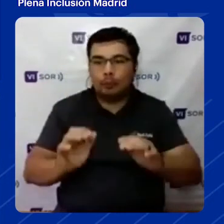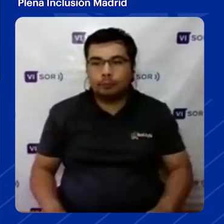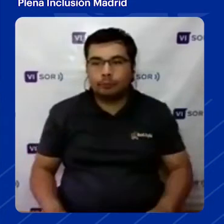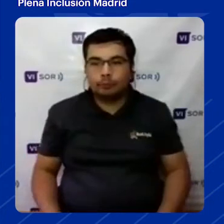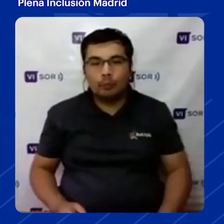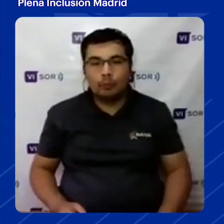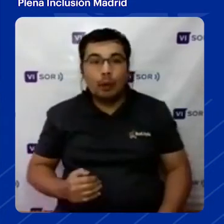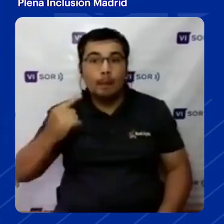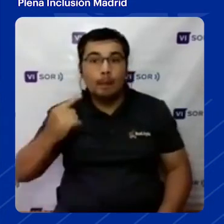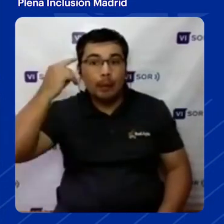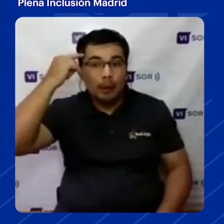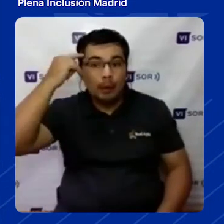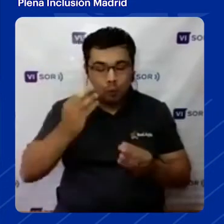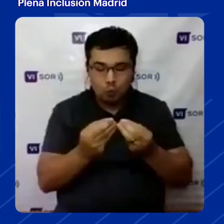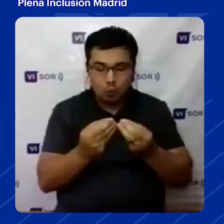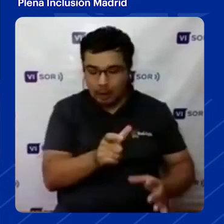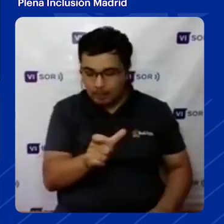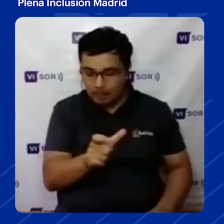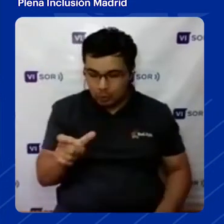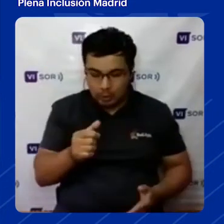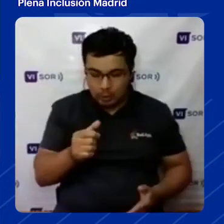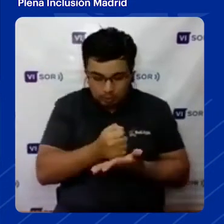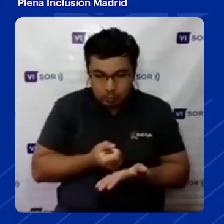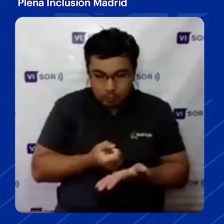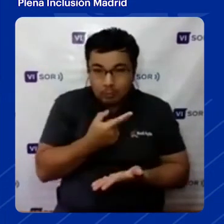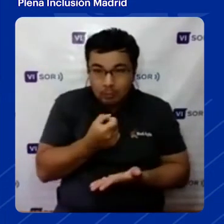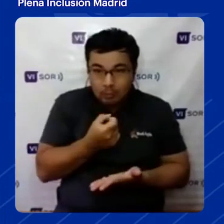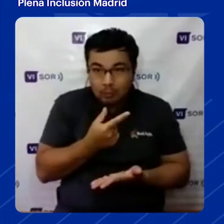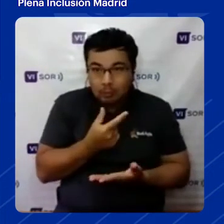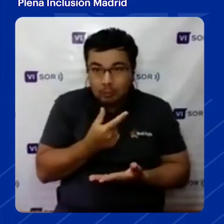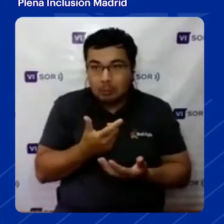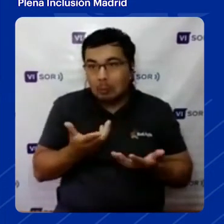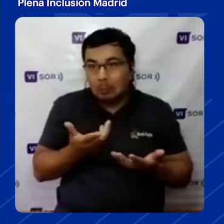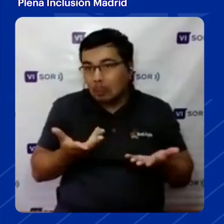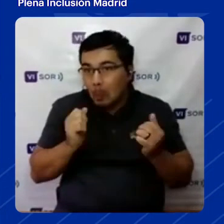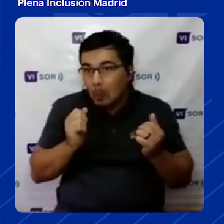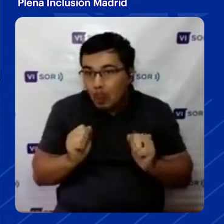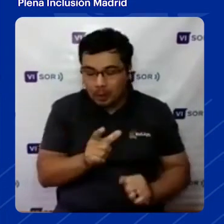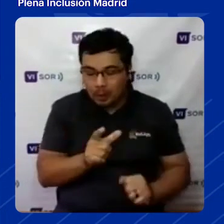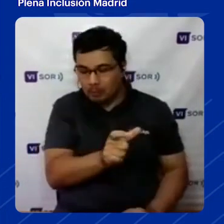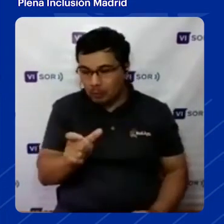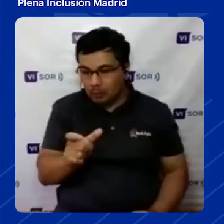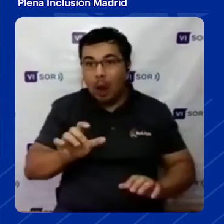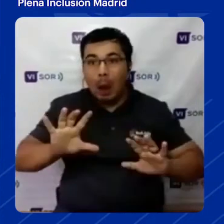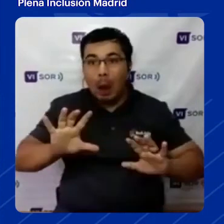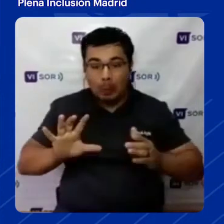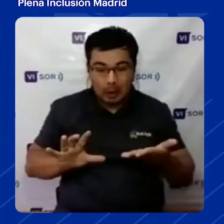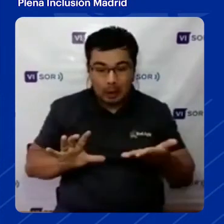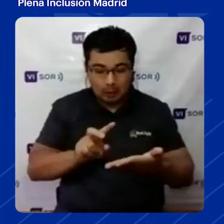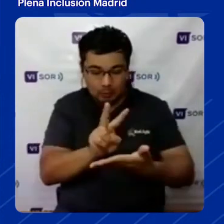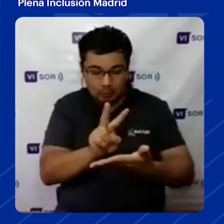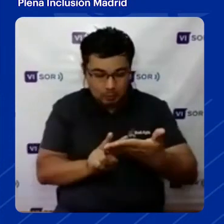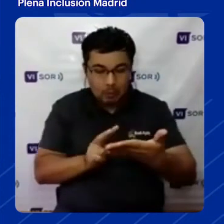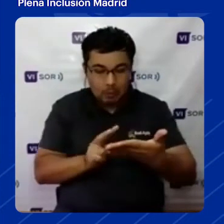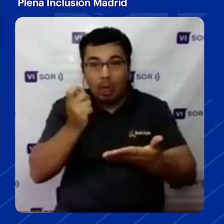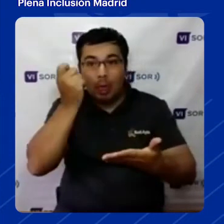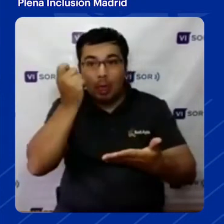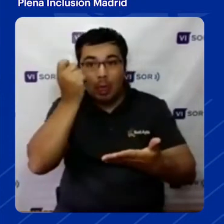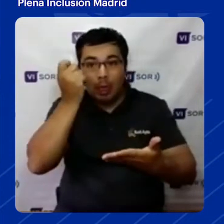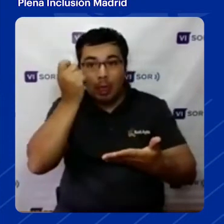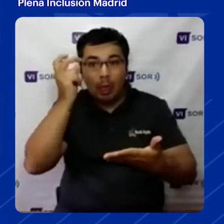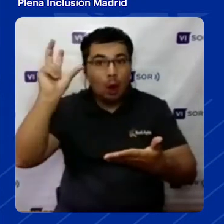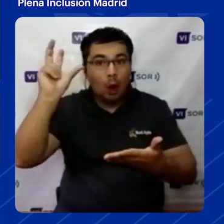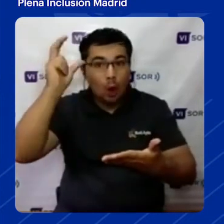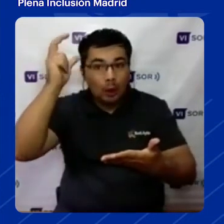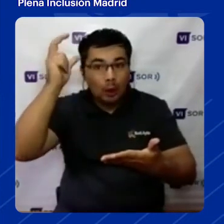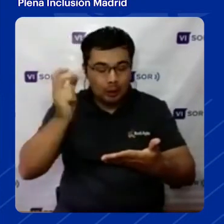toman medicamentos pueden ser además precisamente personas que tengan dificultades de comprensión. Piensen en personas mayores o